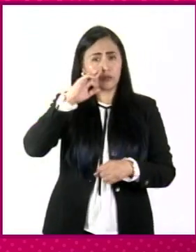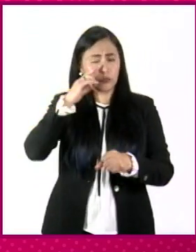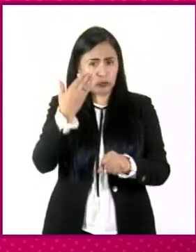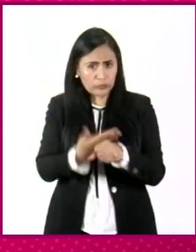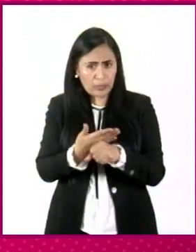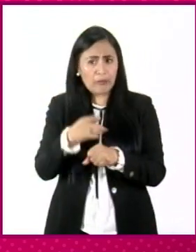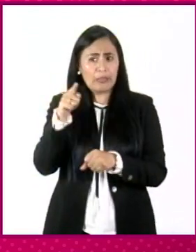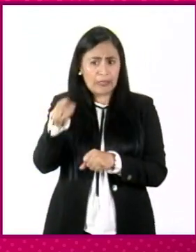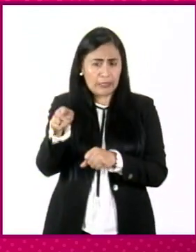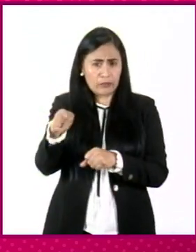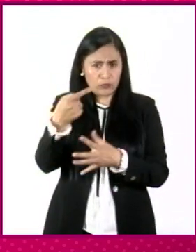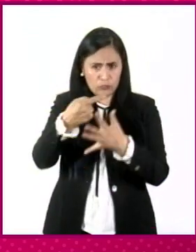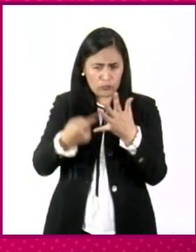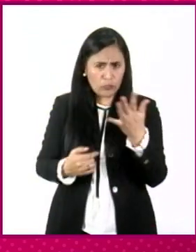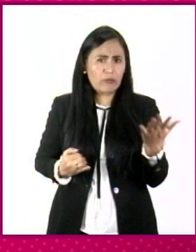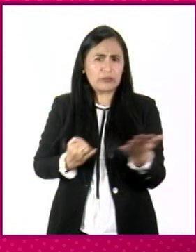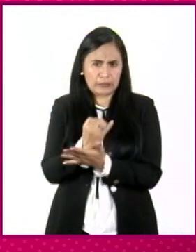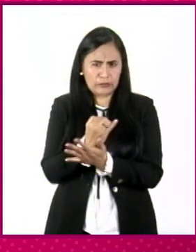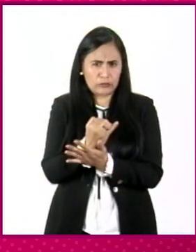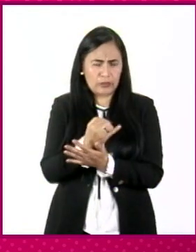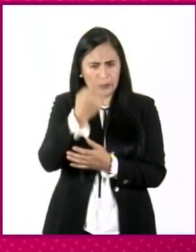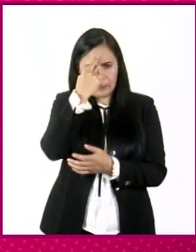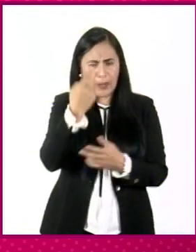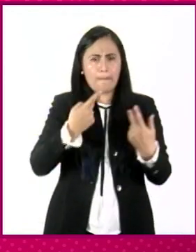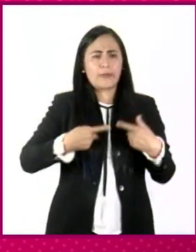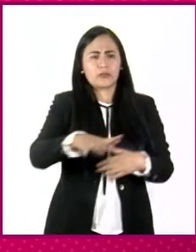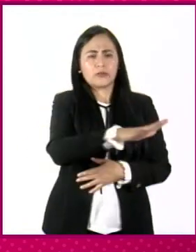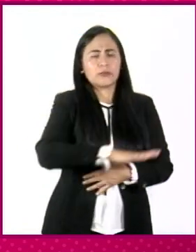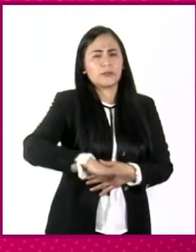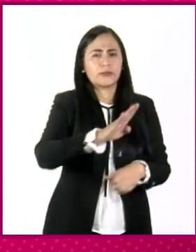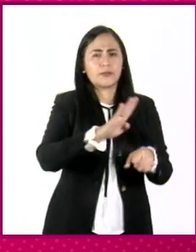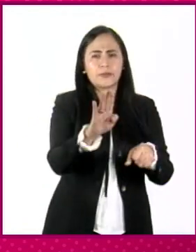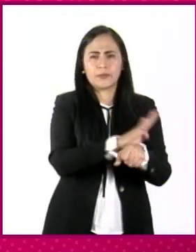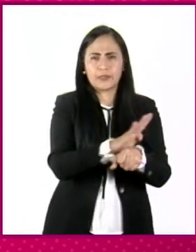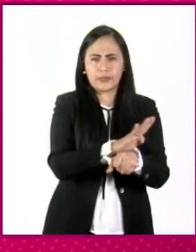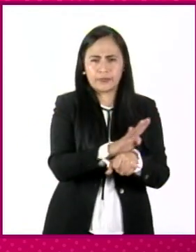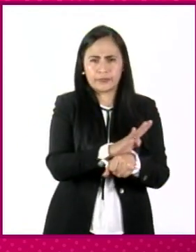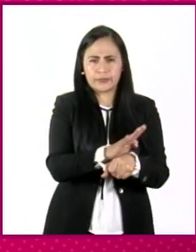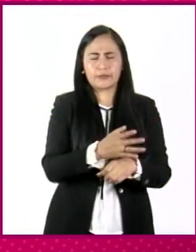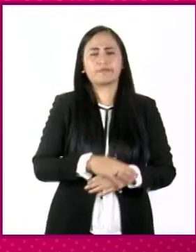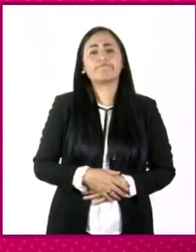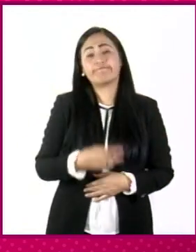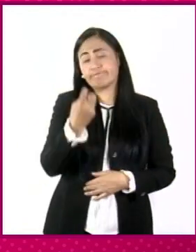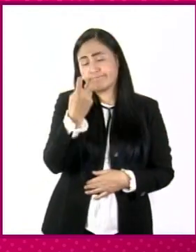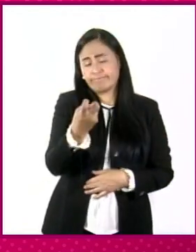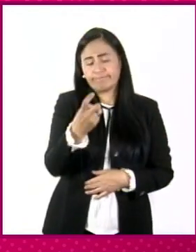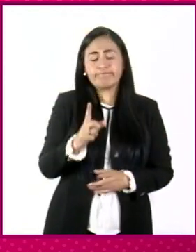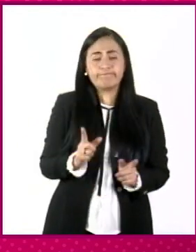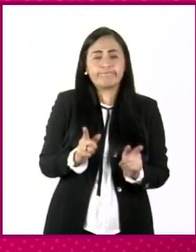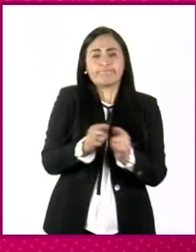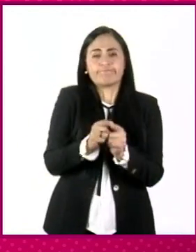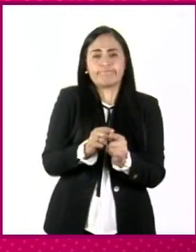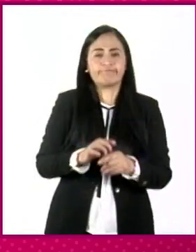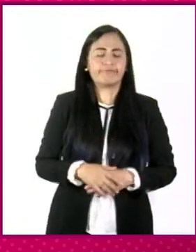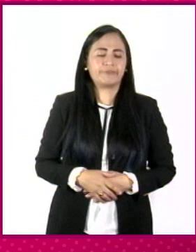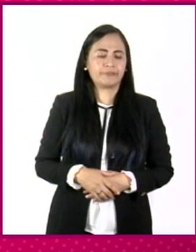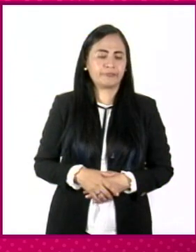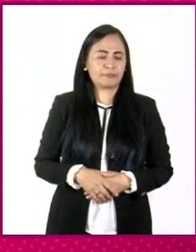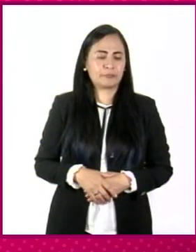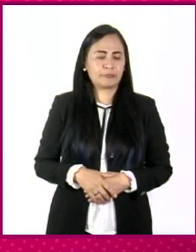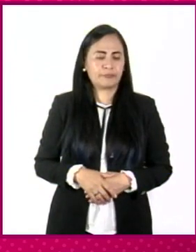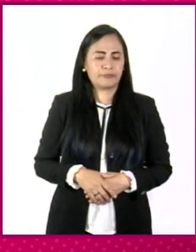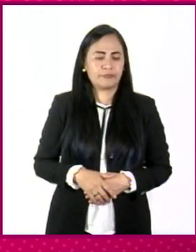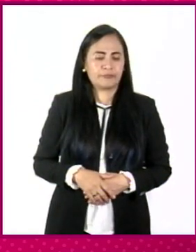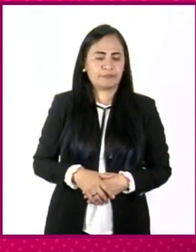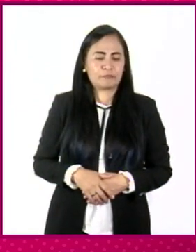de carácter público pues en nuestro país, ¿no? Este sería de alguna forma la contribución que da